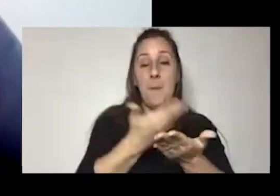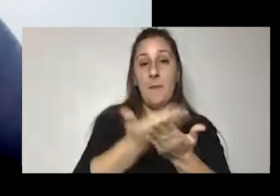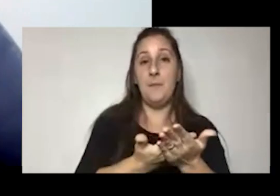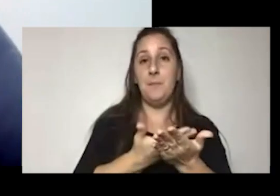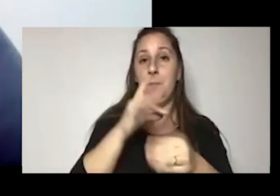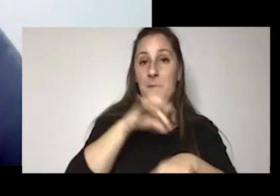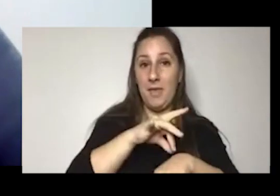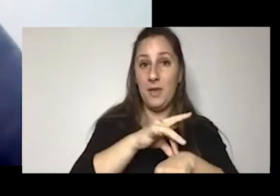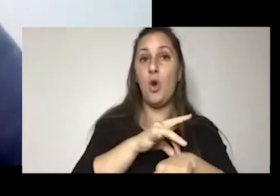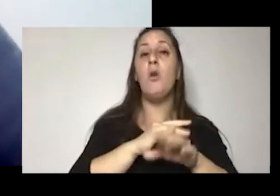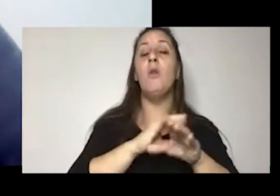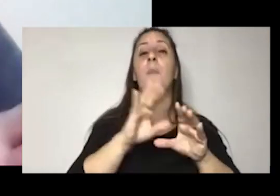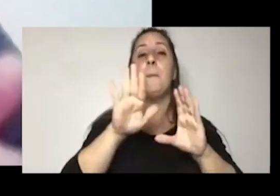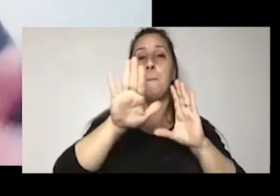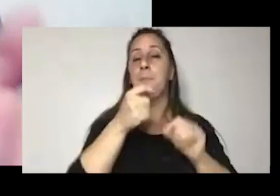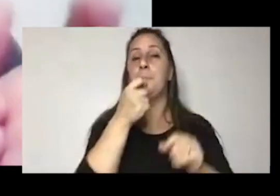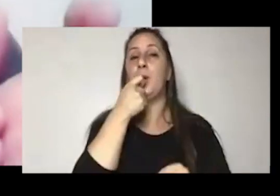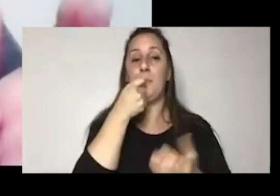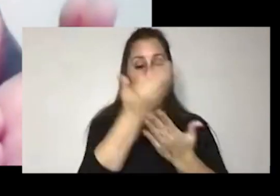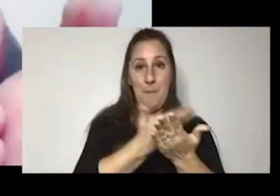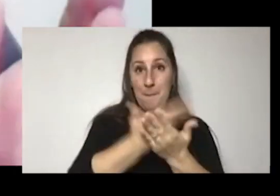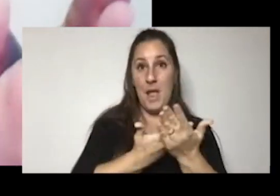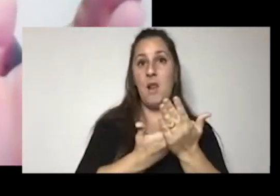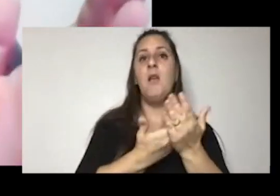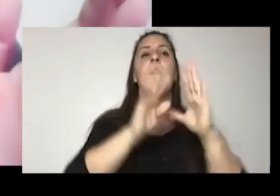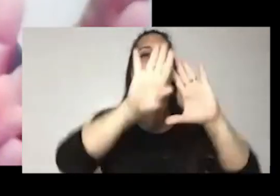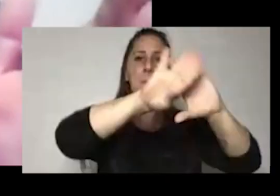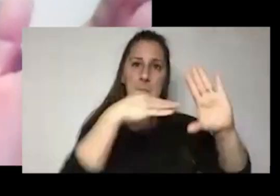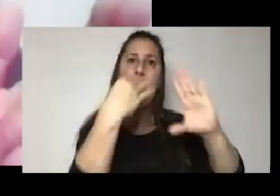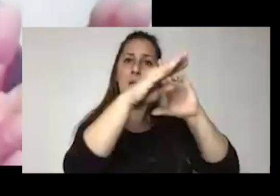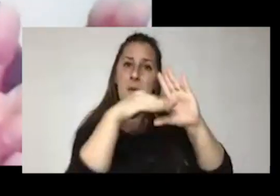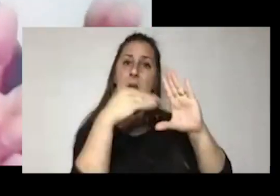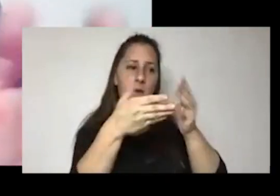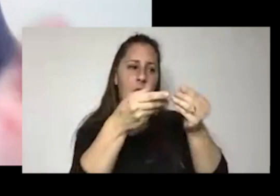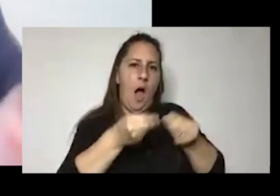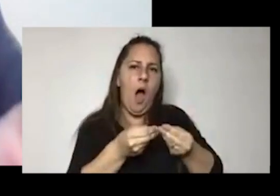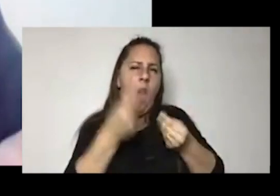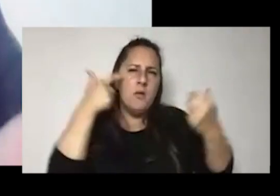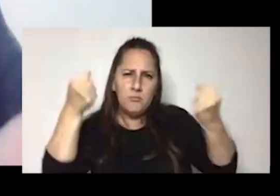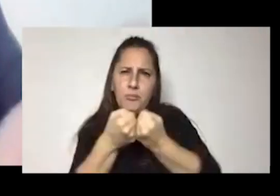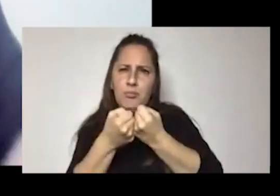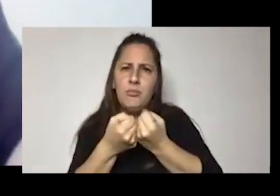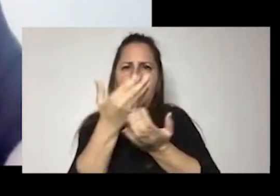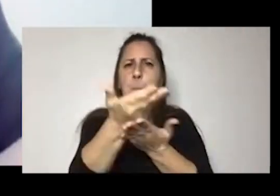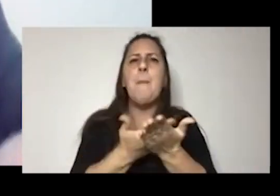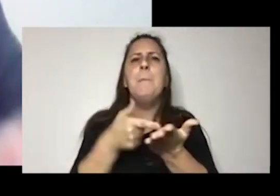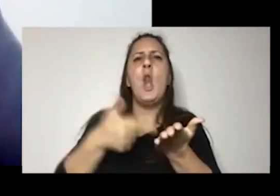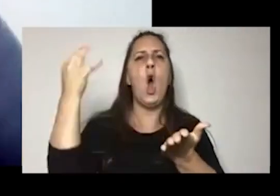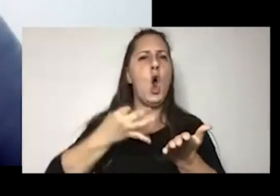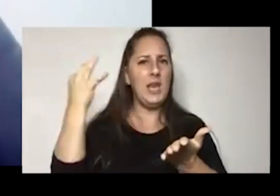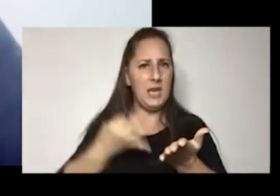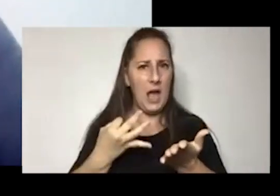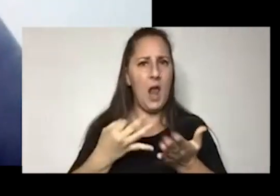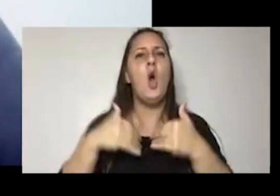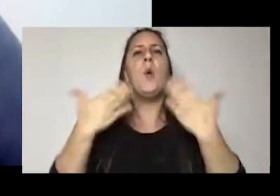mail o de forma de fotocopias, después se demuestre que es un estudio original, ¿sí? Por eso nosotros pedimos la fotocopia y